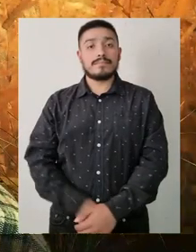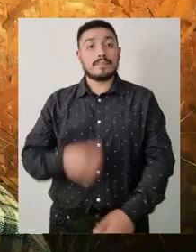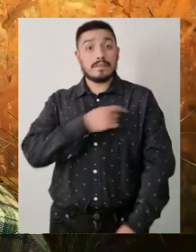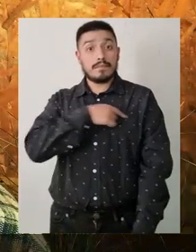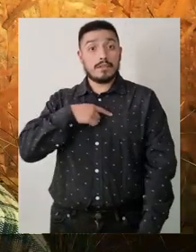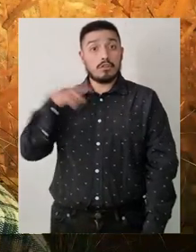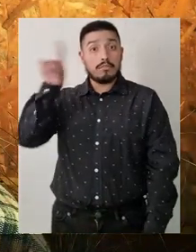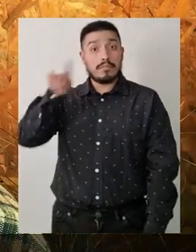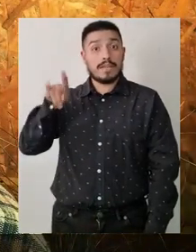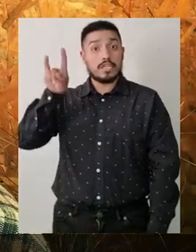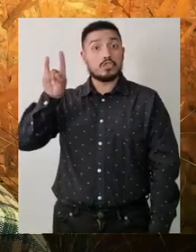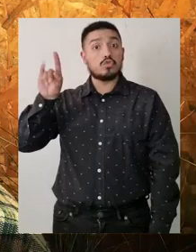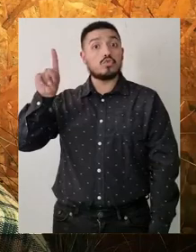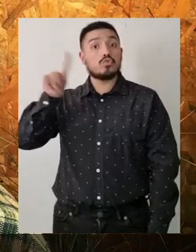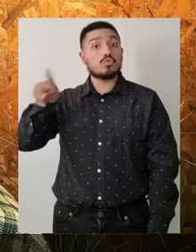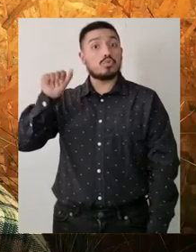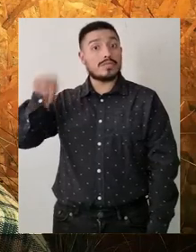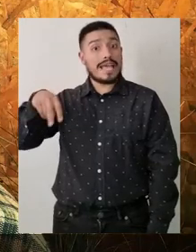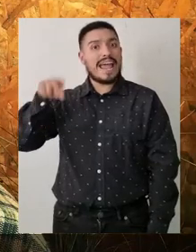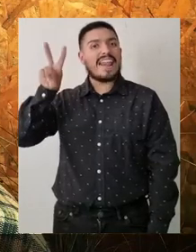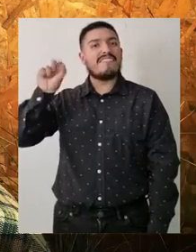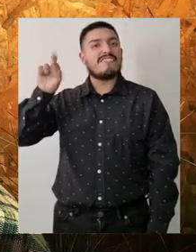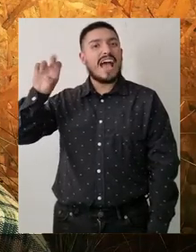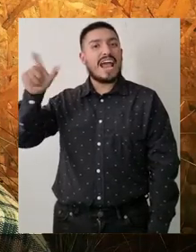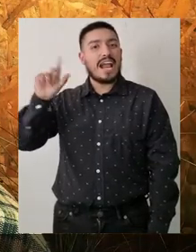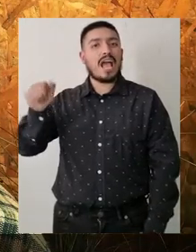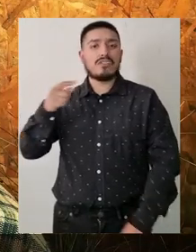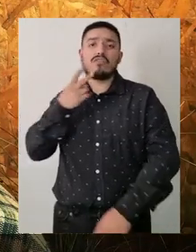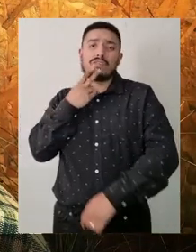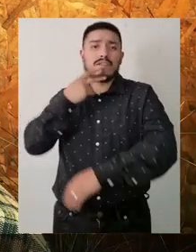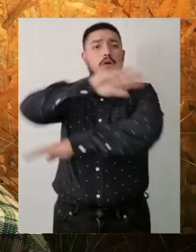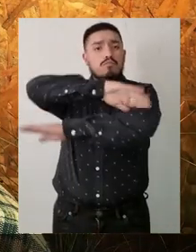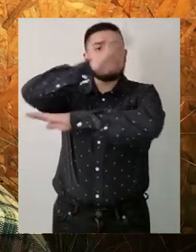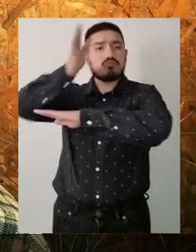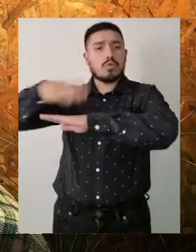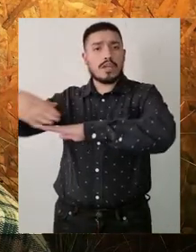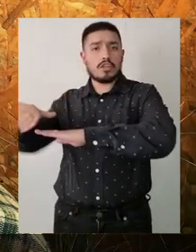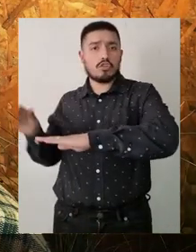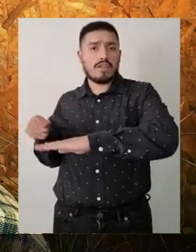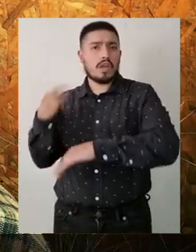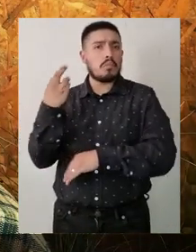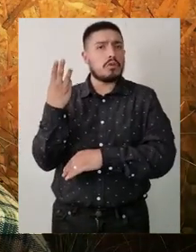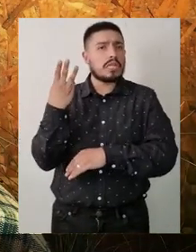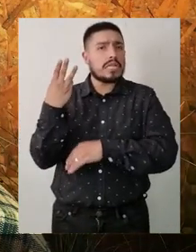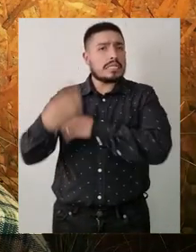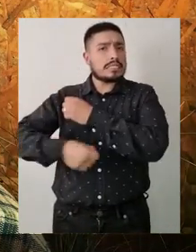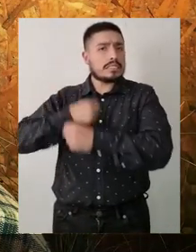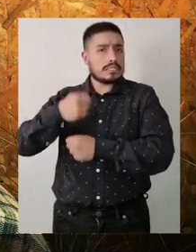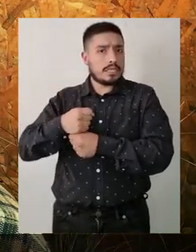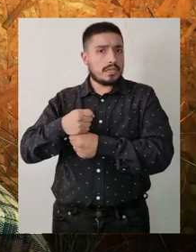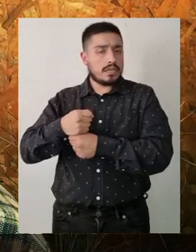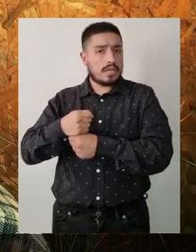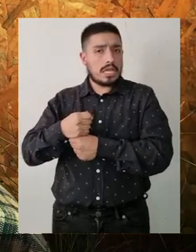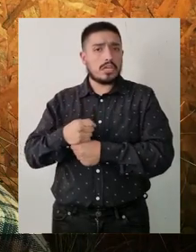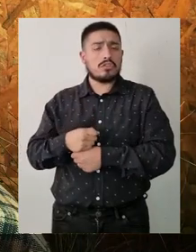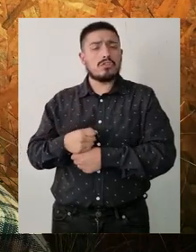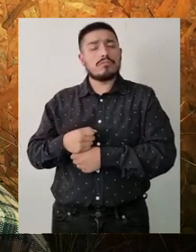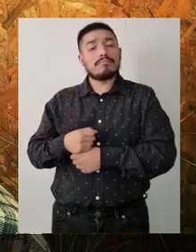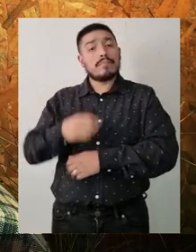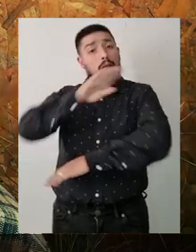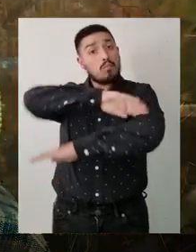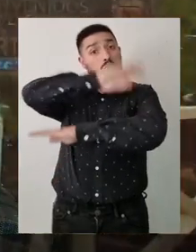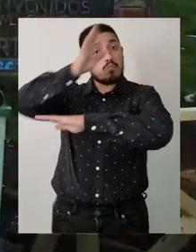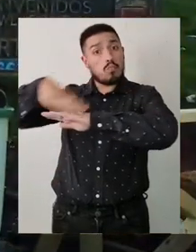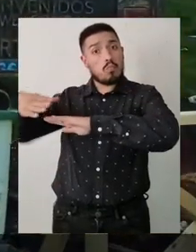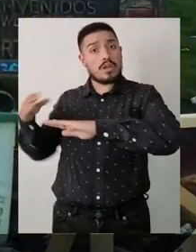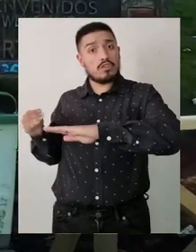Bueno, mi nombre es Susan Vargas, soy de Puerto Den, estoy viviendo acá hace como 3 años ya. Y bueno,